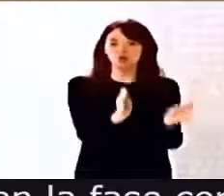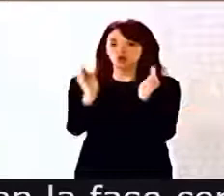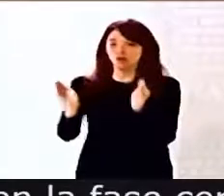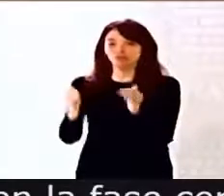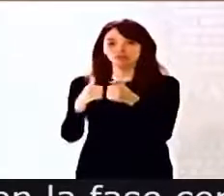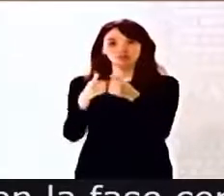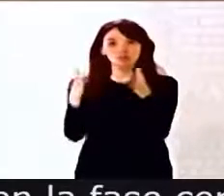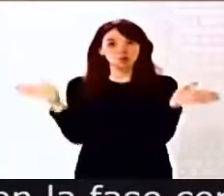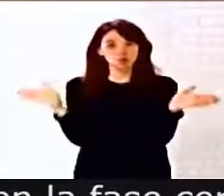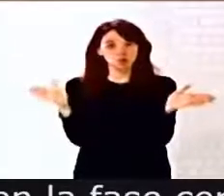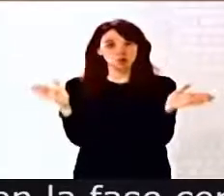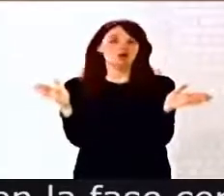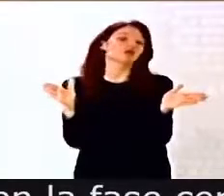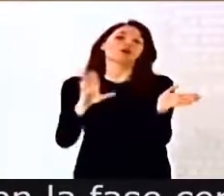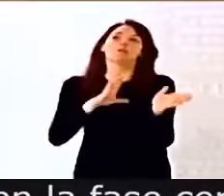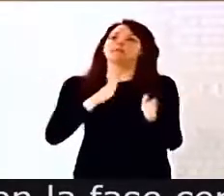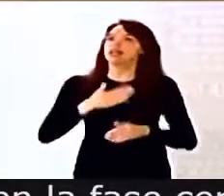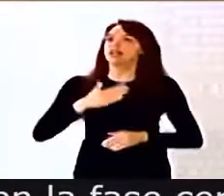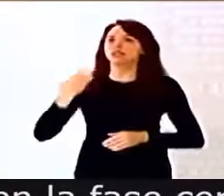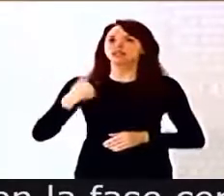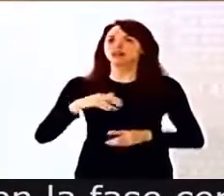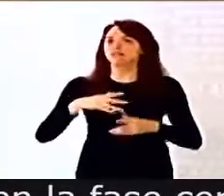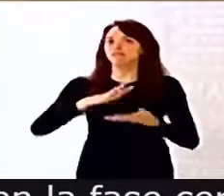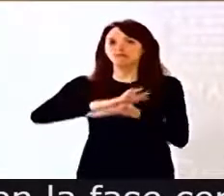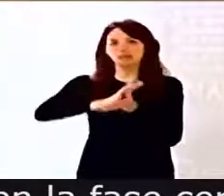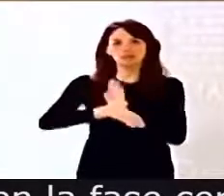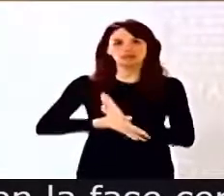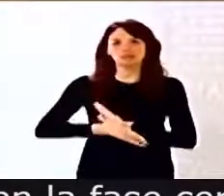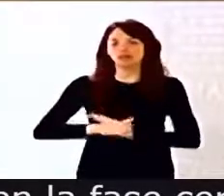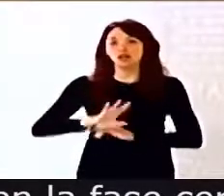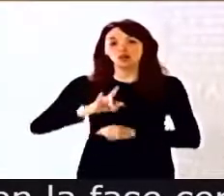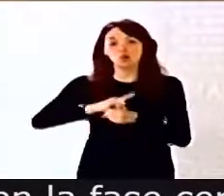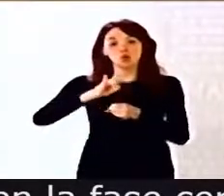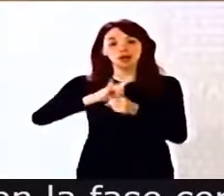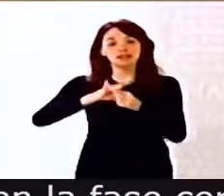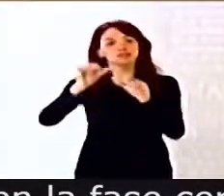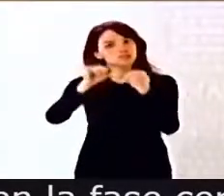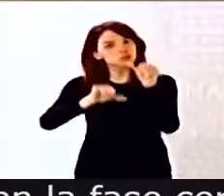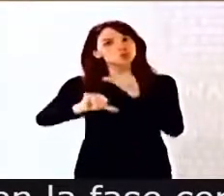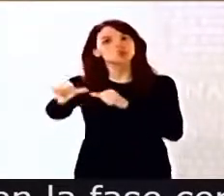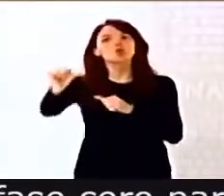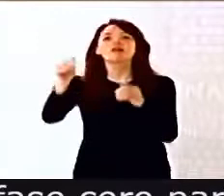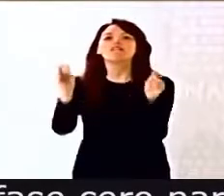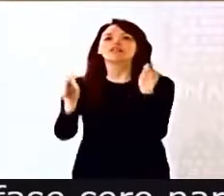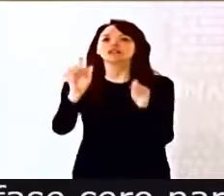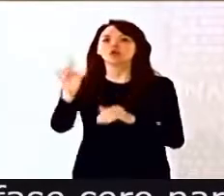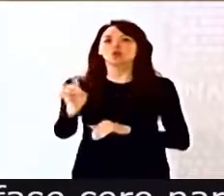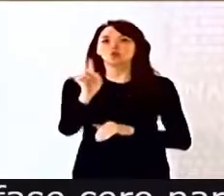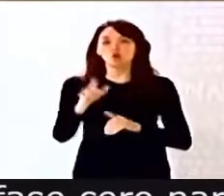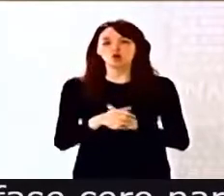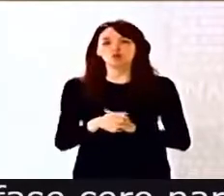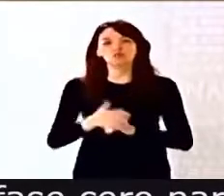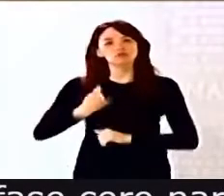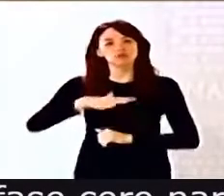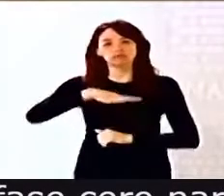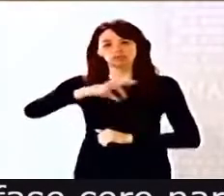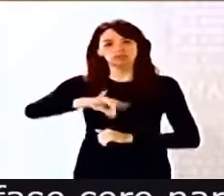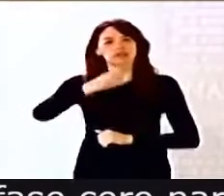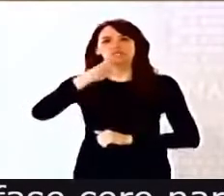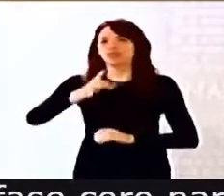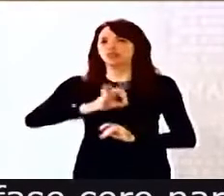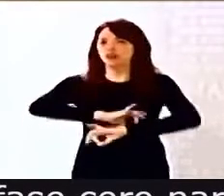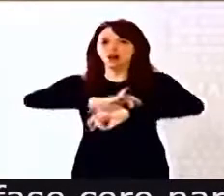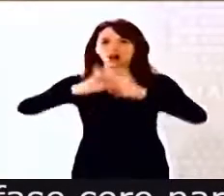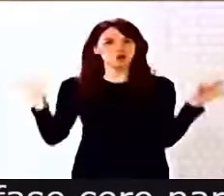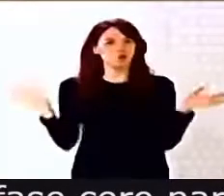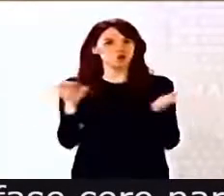mañana concluiremos la fase 0 para pasar a la fase 1 el lunes. Y podemos decir, ya podemos afirmar, sin lugar a dudas,